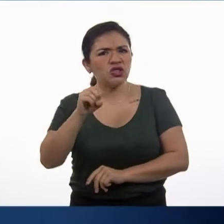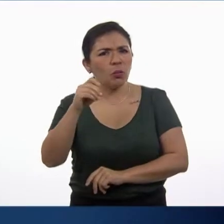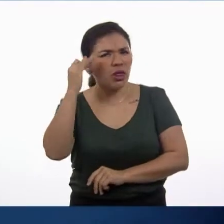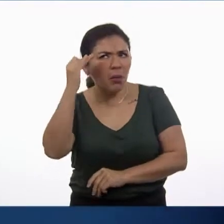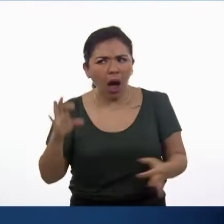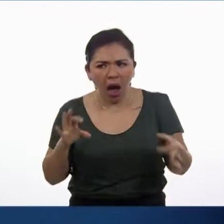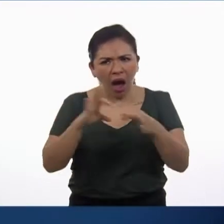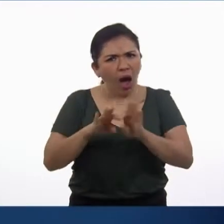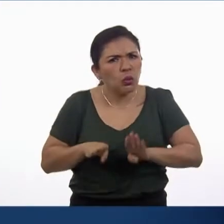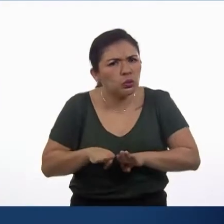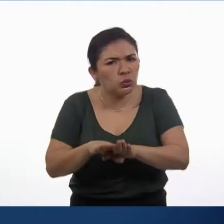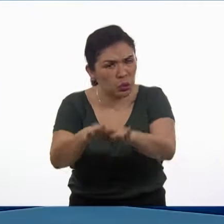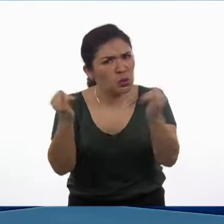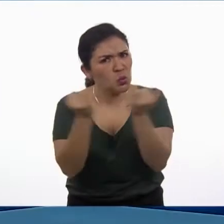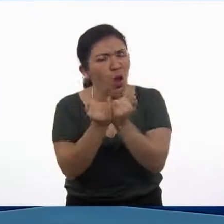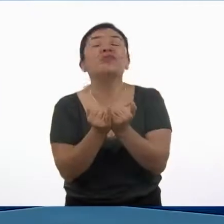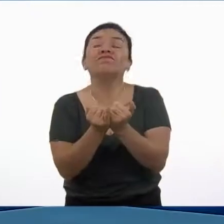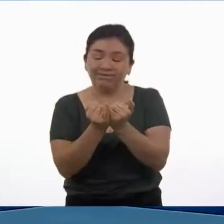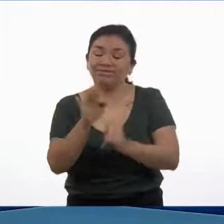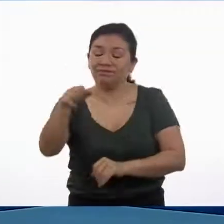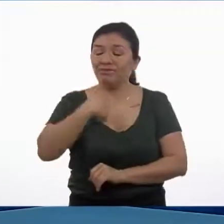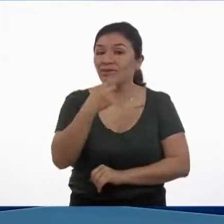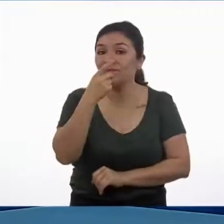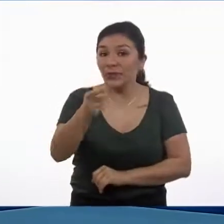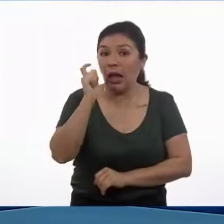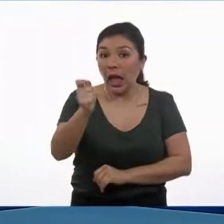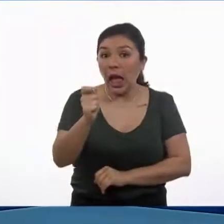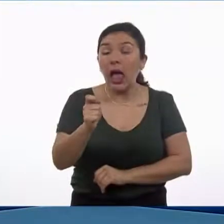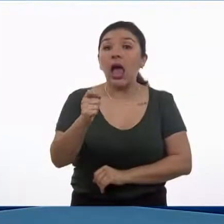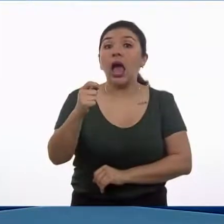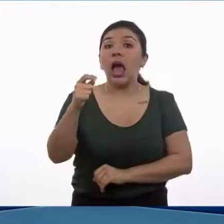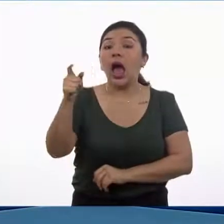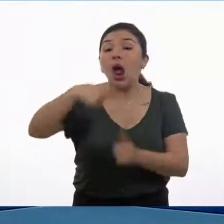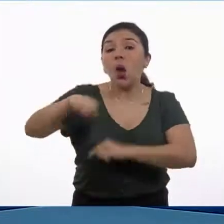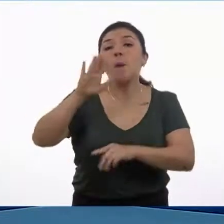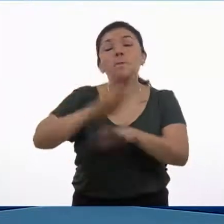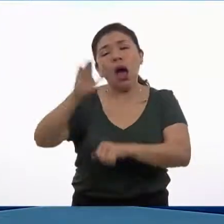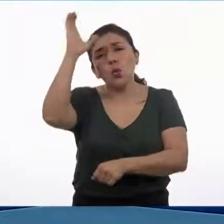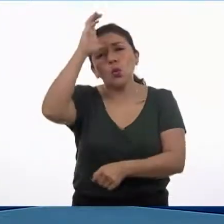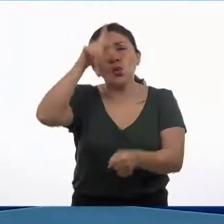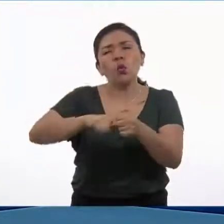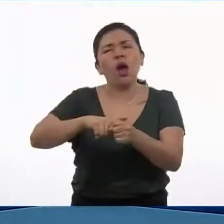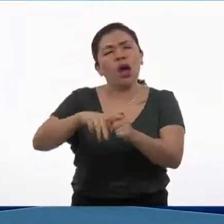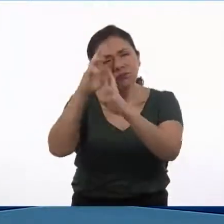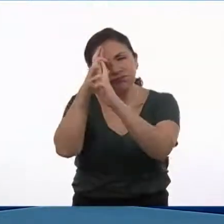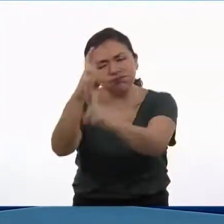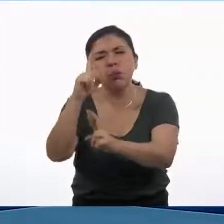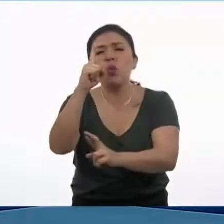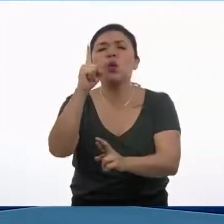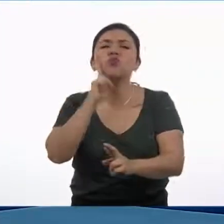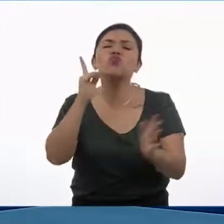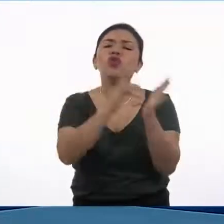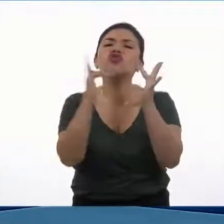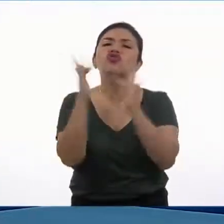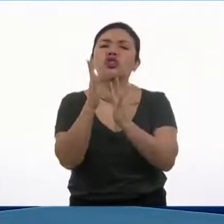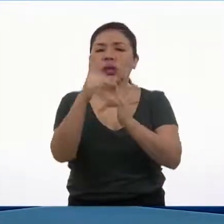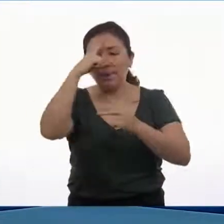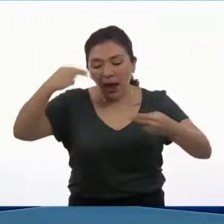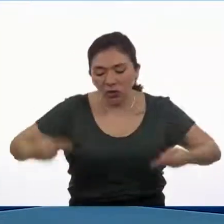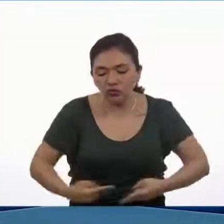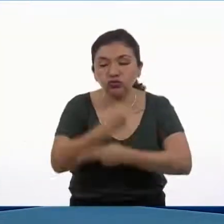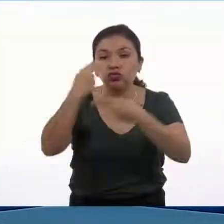tiempo? Sí, y te cuento que también le rendían culto a una diosa de la fertilidad, pues tenían